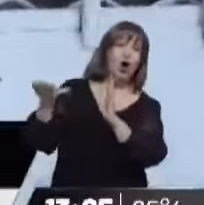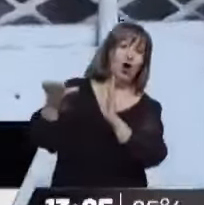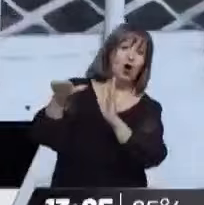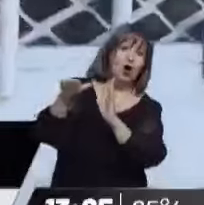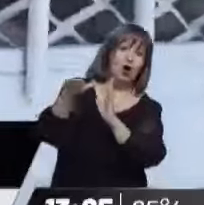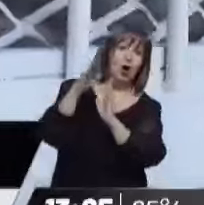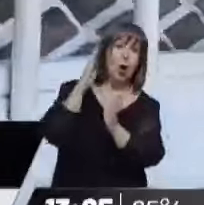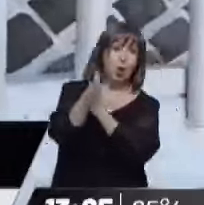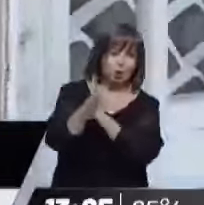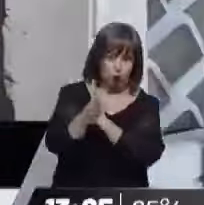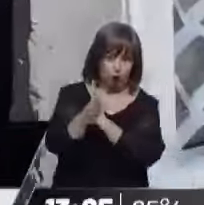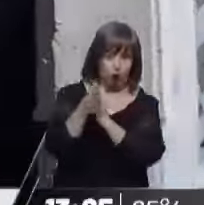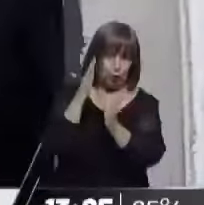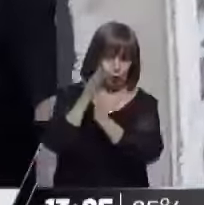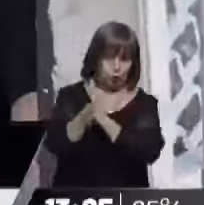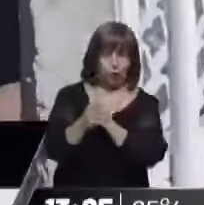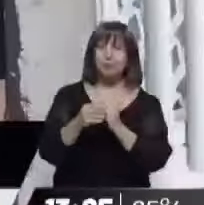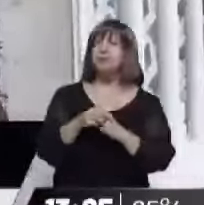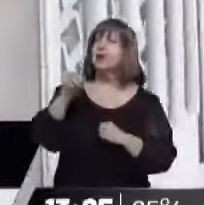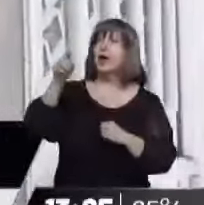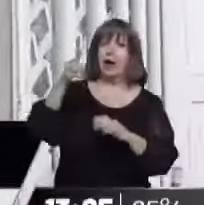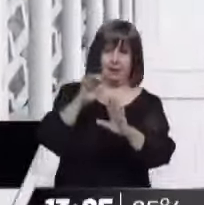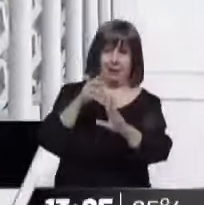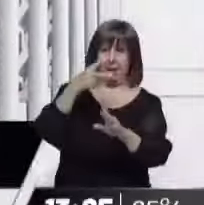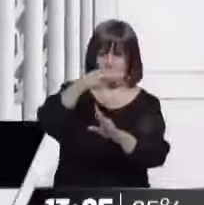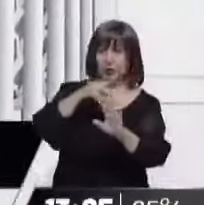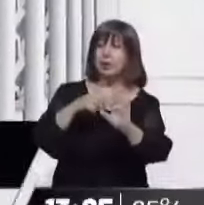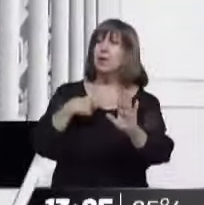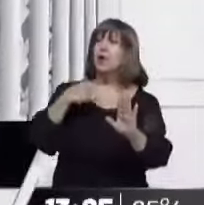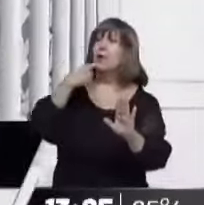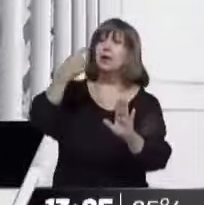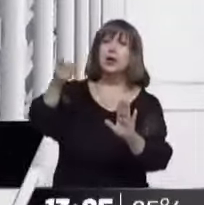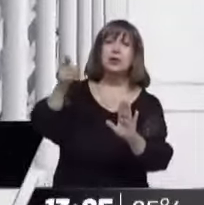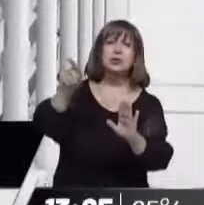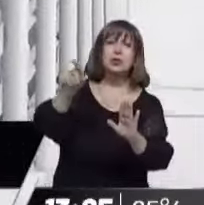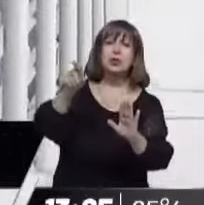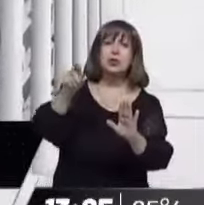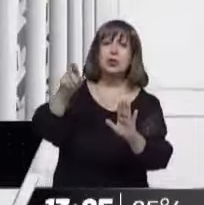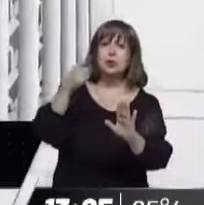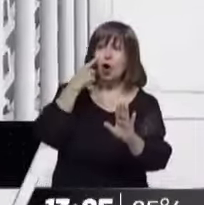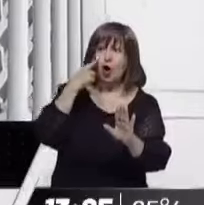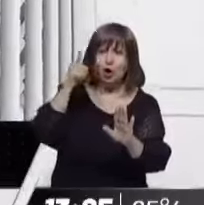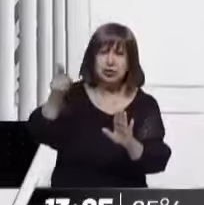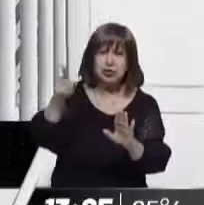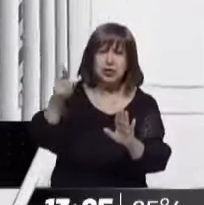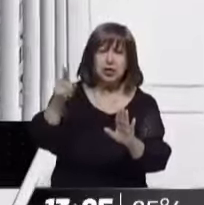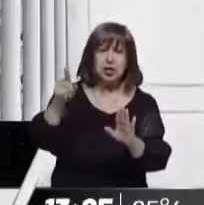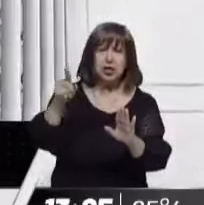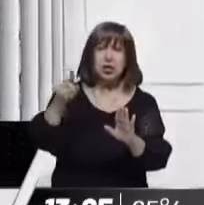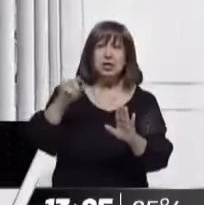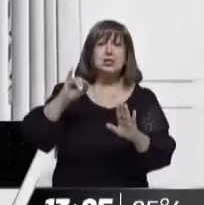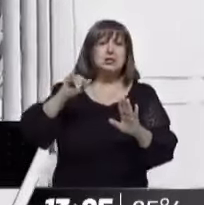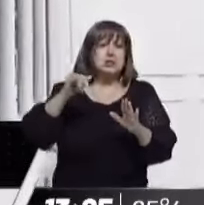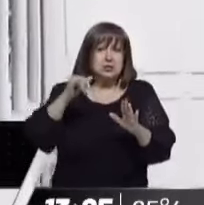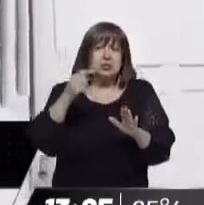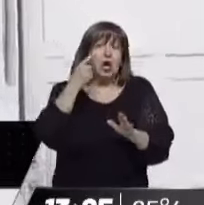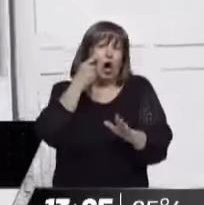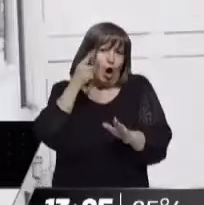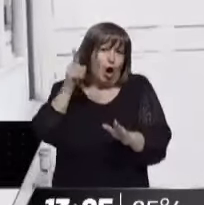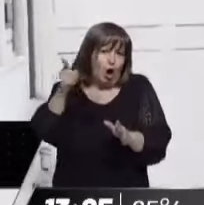solo de vecinos, saludarlos nada más. ¿Y el señor con una esposa? No tengo ni idea. ¿Qué se dedicaba? No, ni idea, no